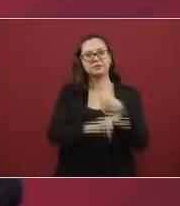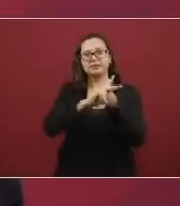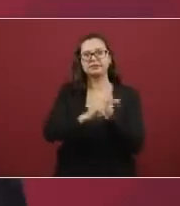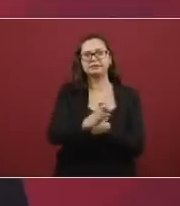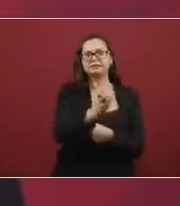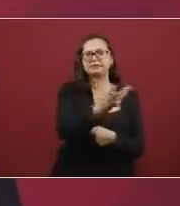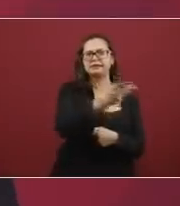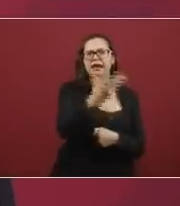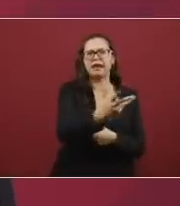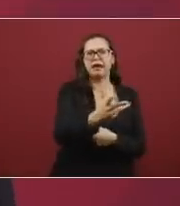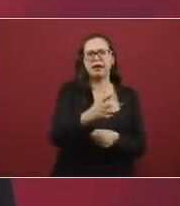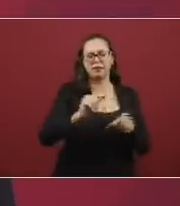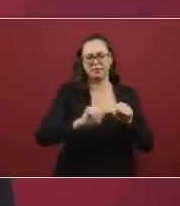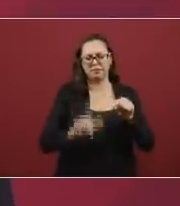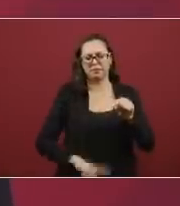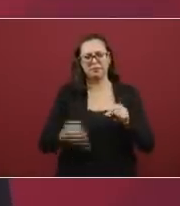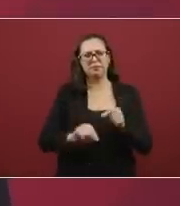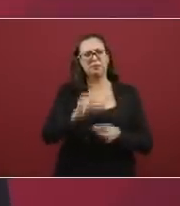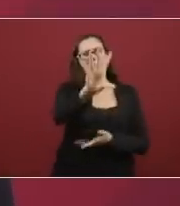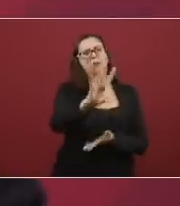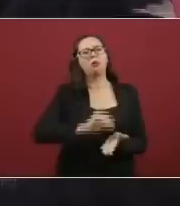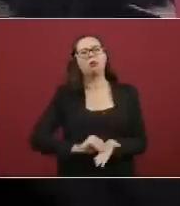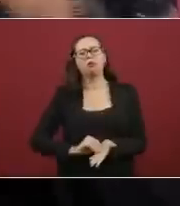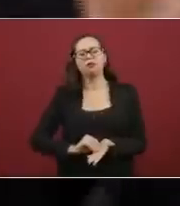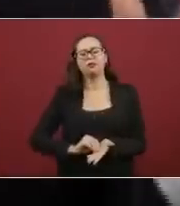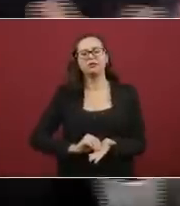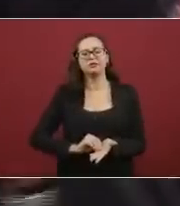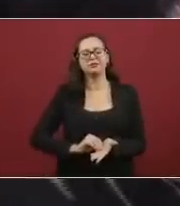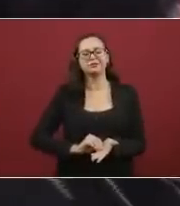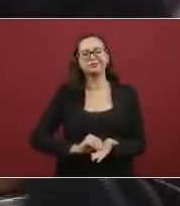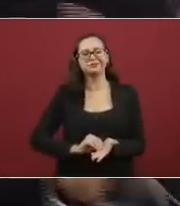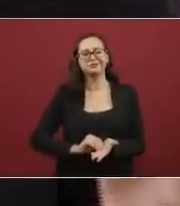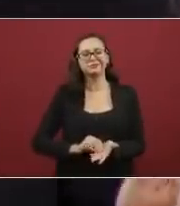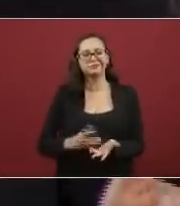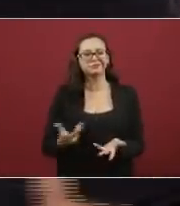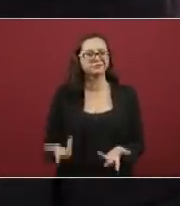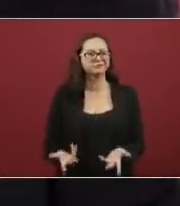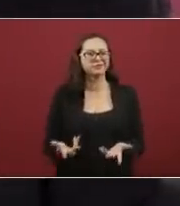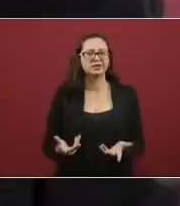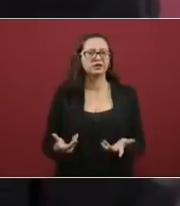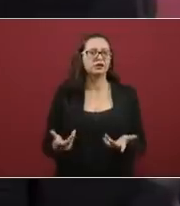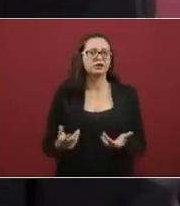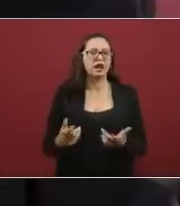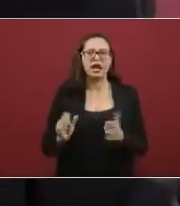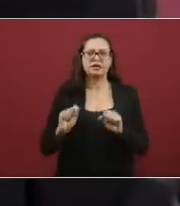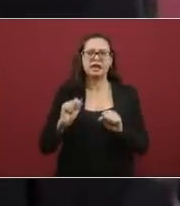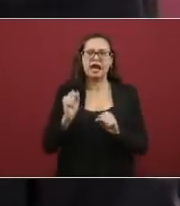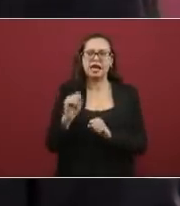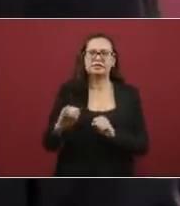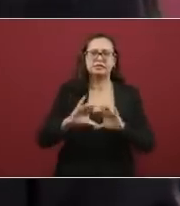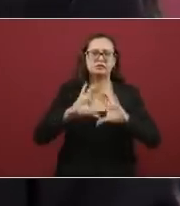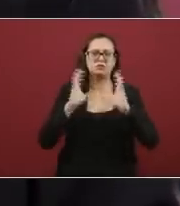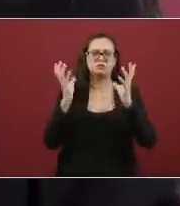se aplican en México, se aplican casi en todo el mundo.